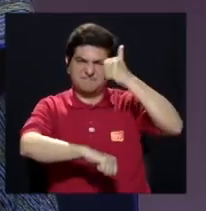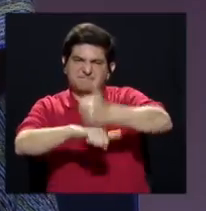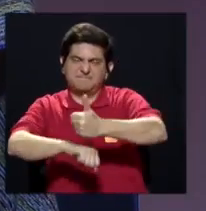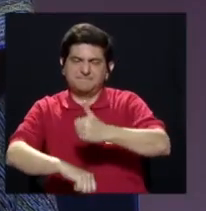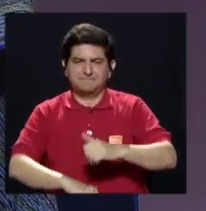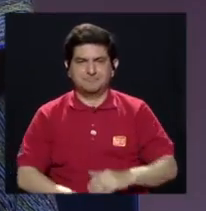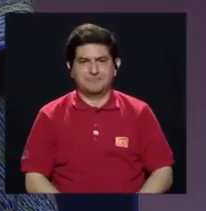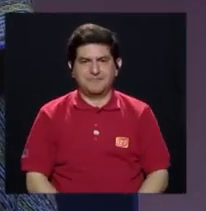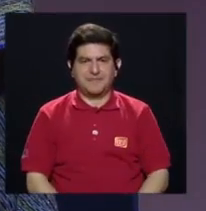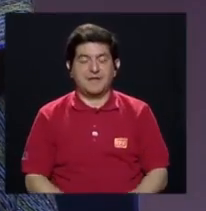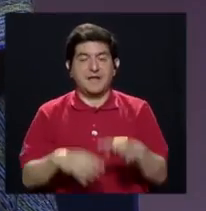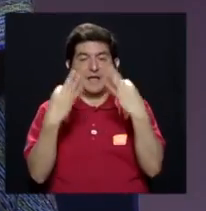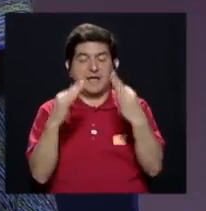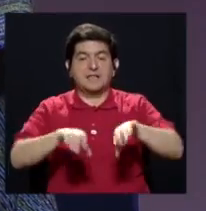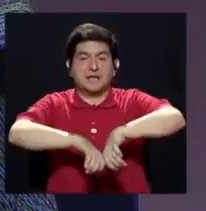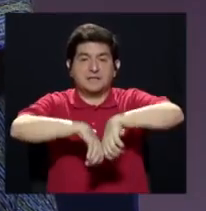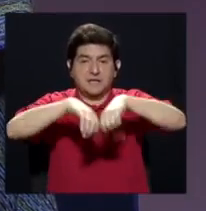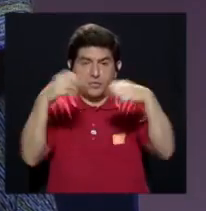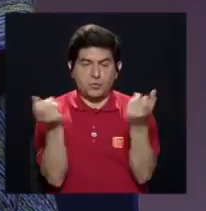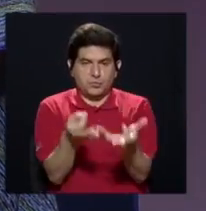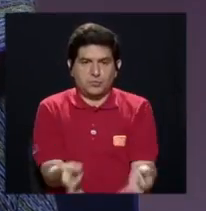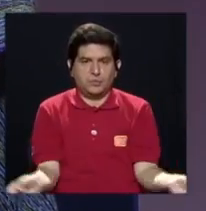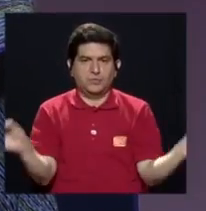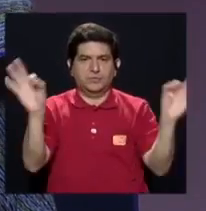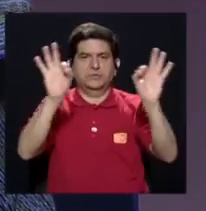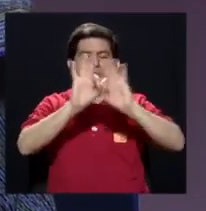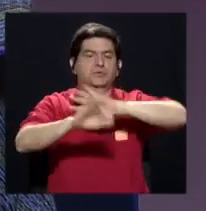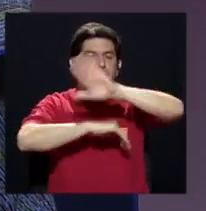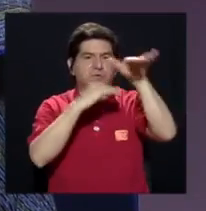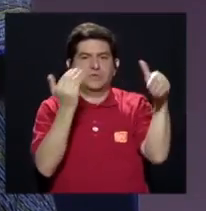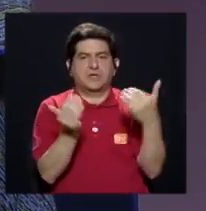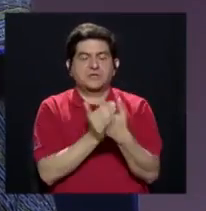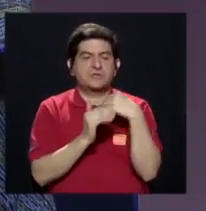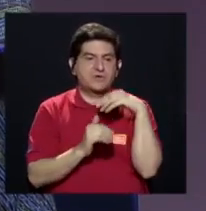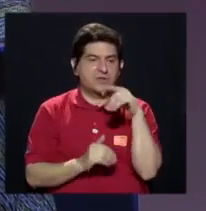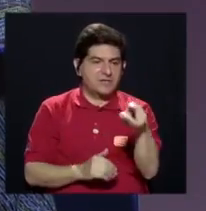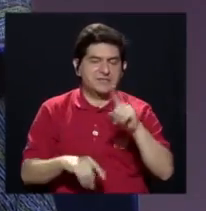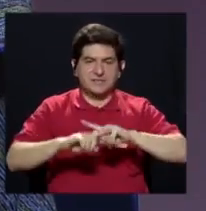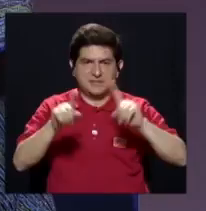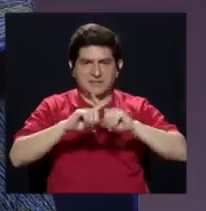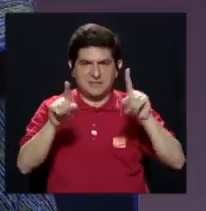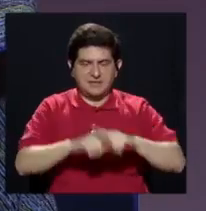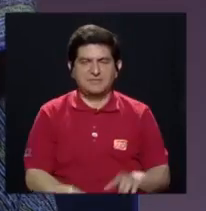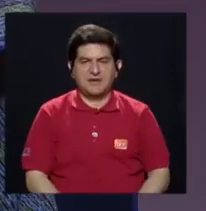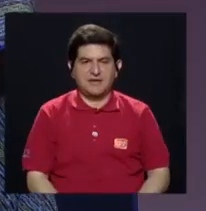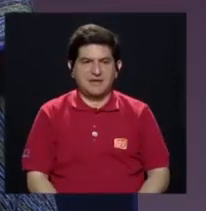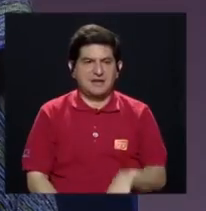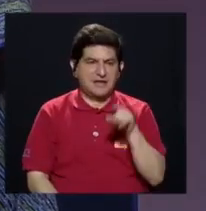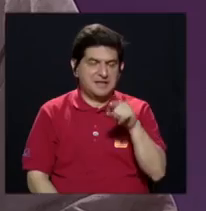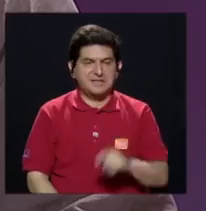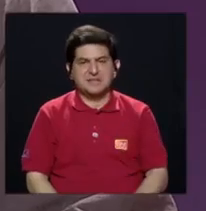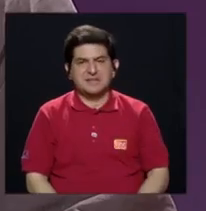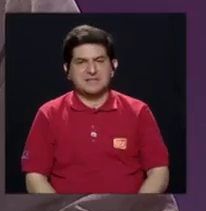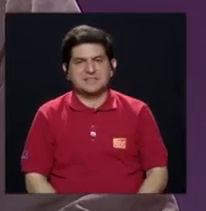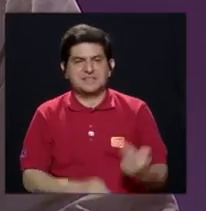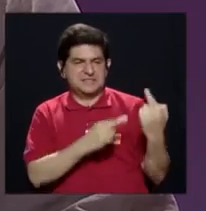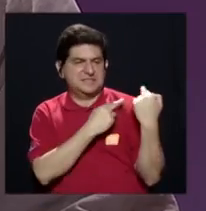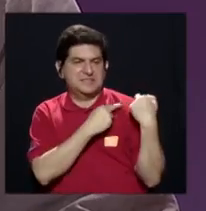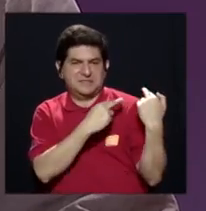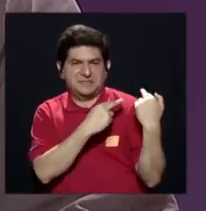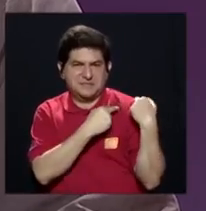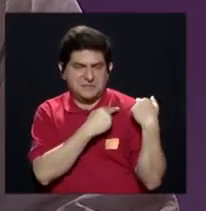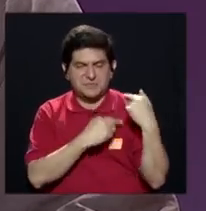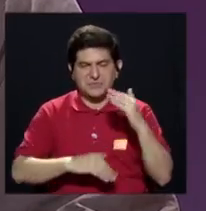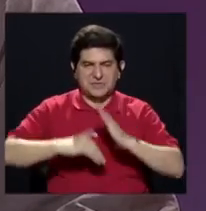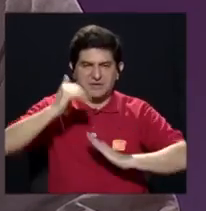y hacer una ruptura importante de todas esas asignaciones con las que hemos eh hemos sido cuerpos